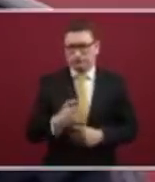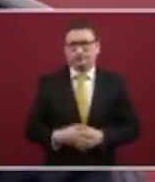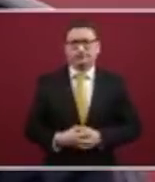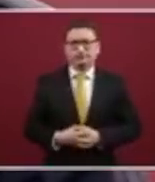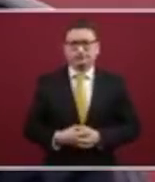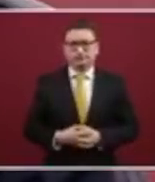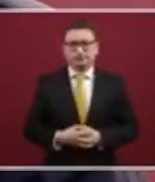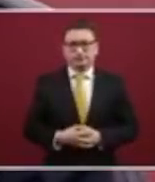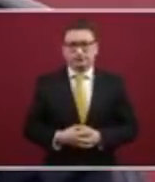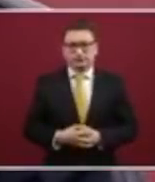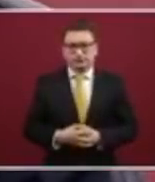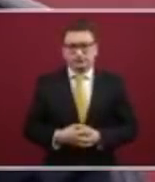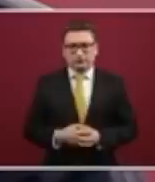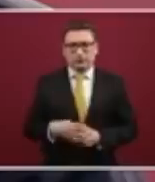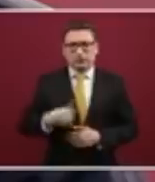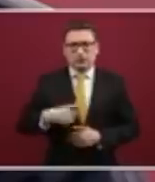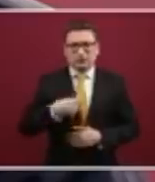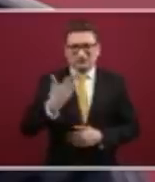por el plan de austeridad.